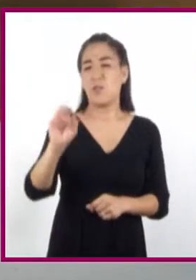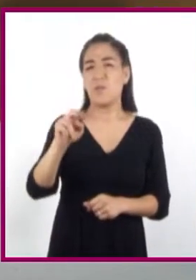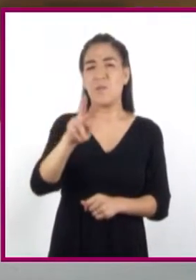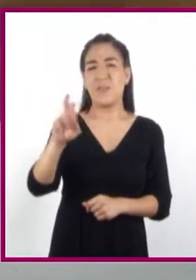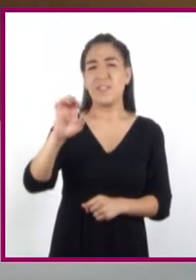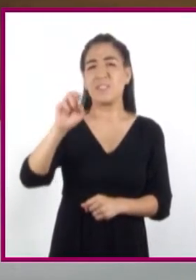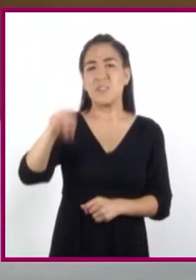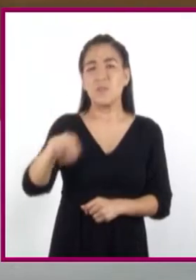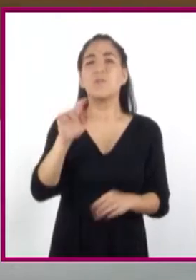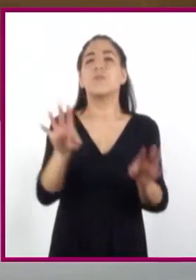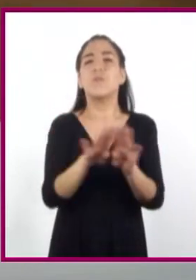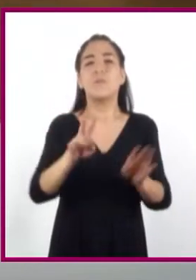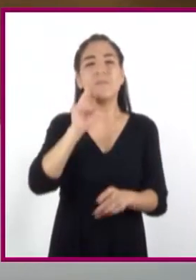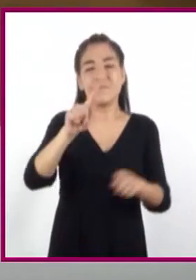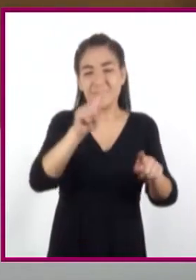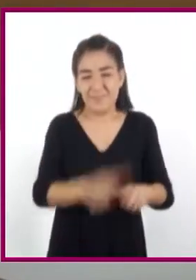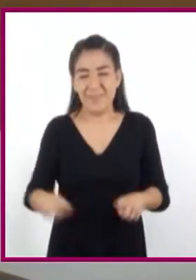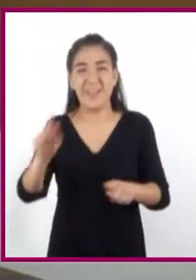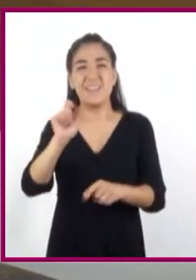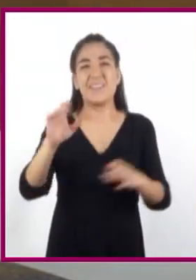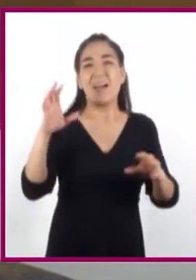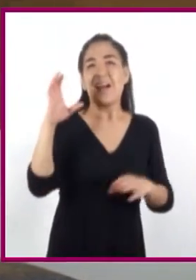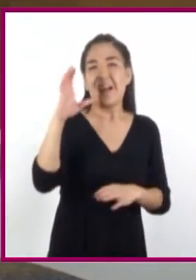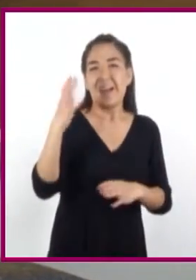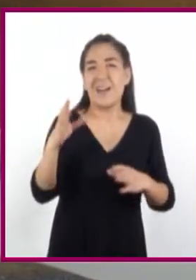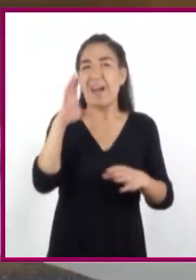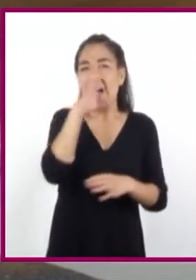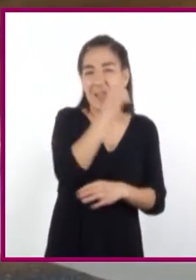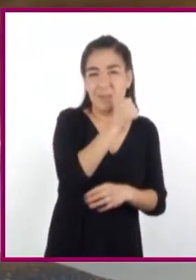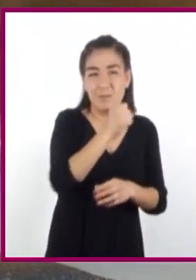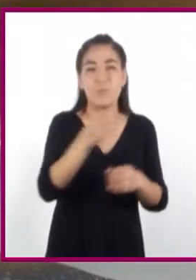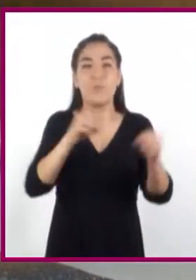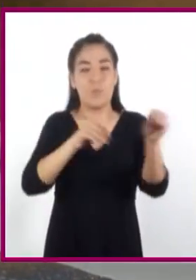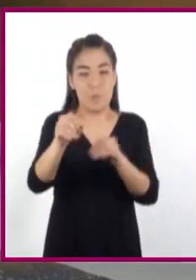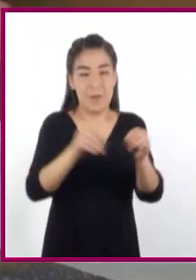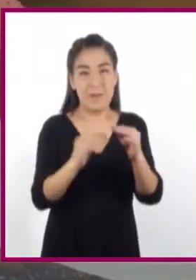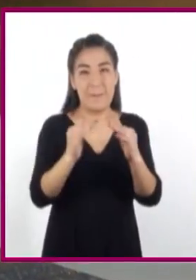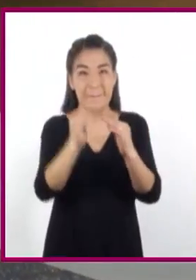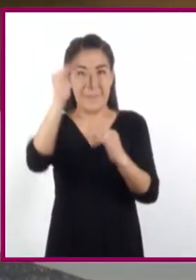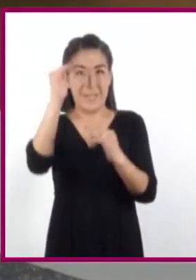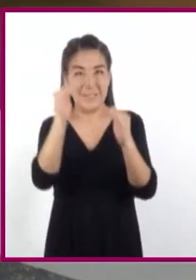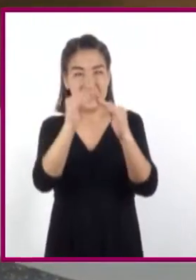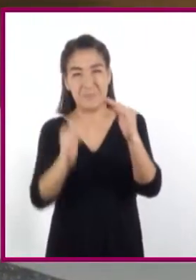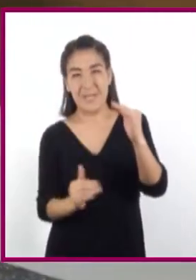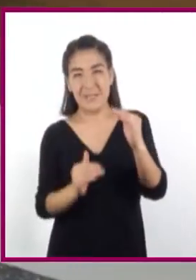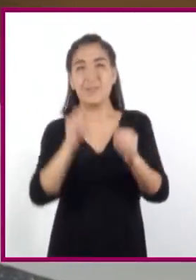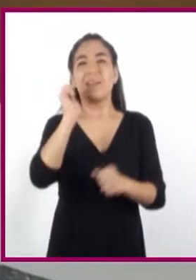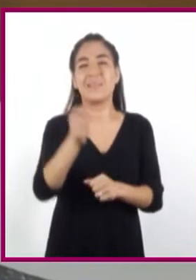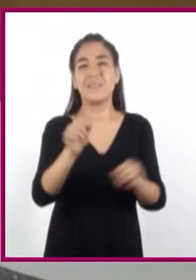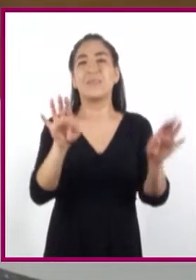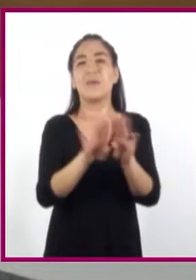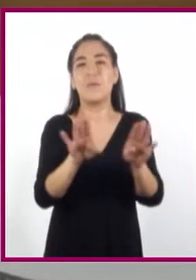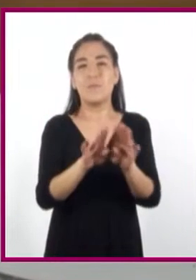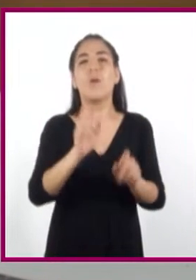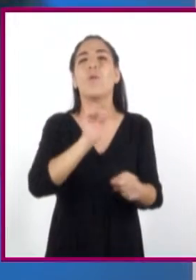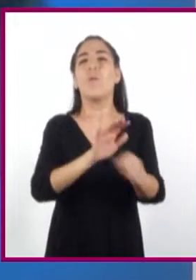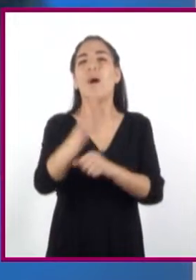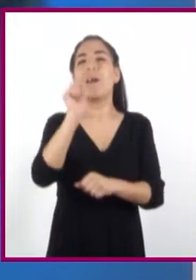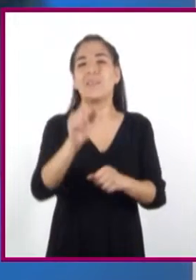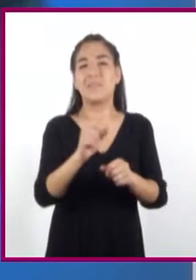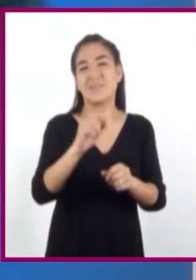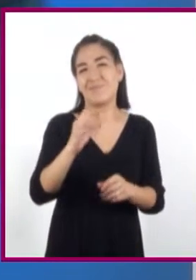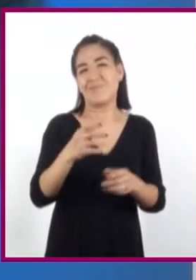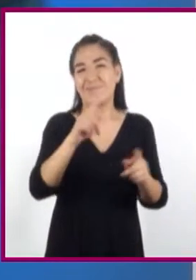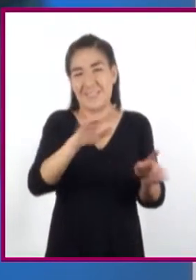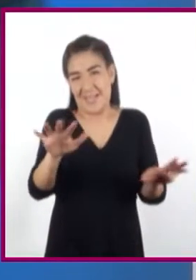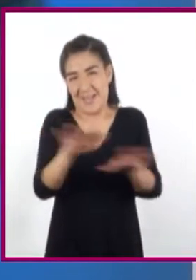de transferencia del calor que implica movimientos ascendentes y descendentes de las masas de los fluidos.